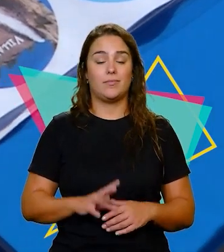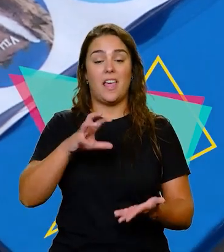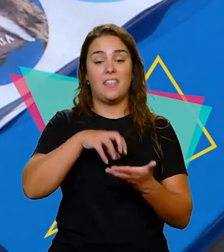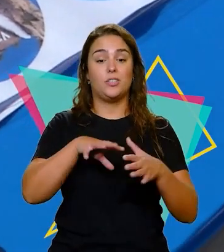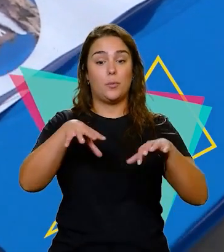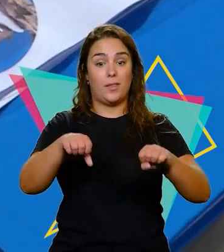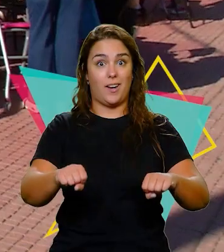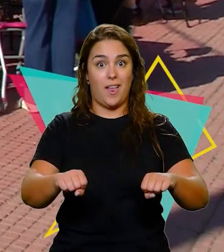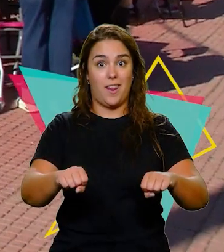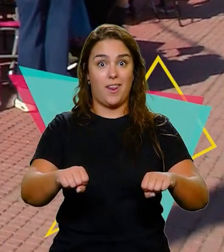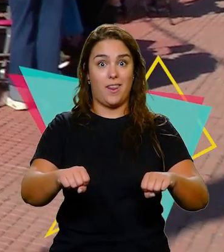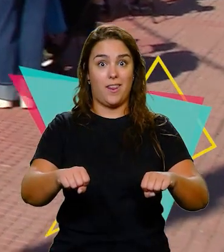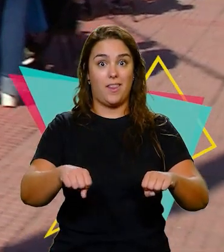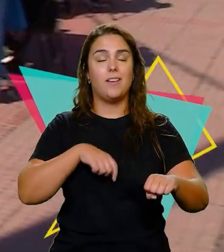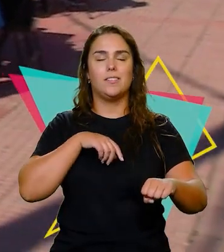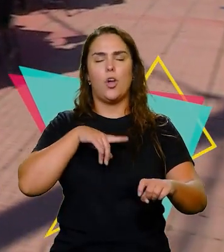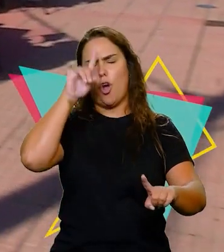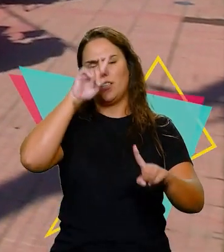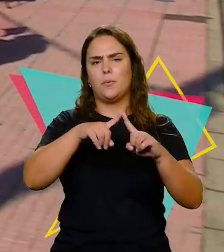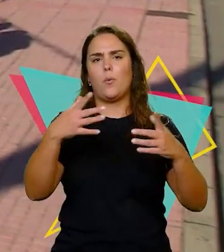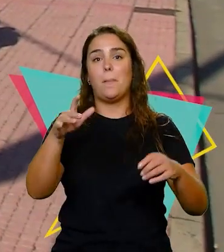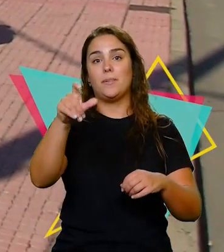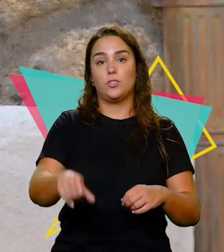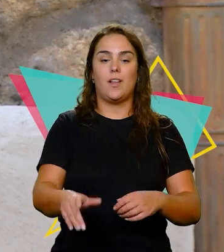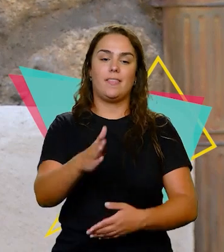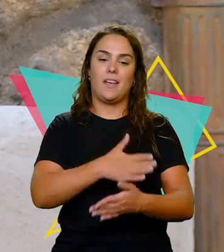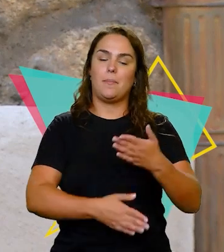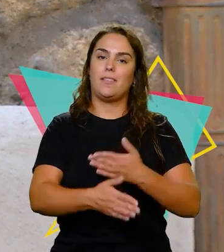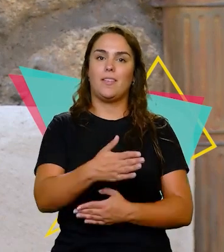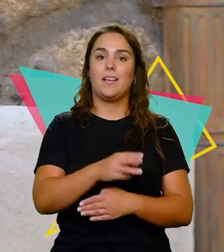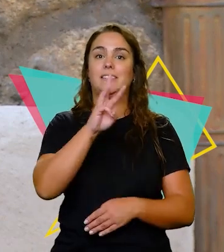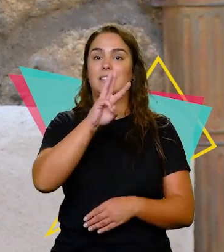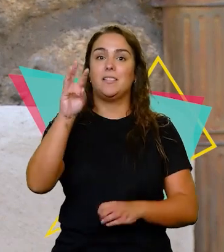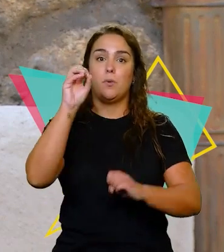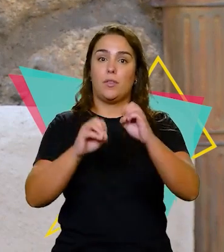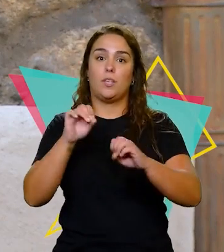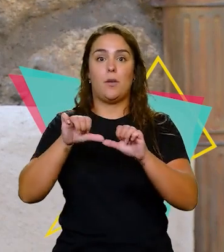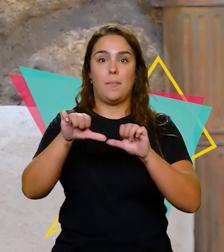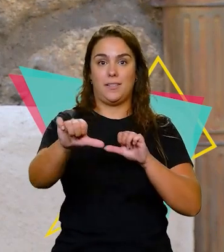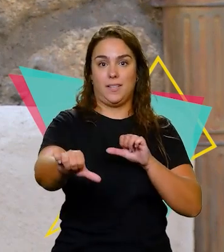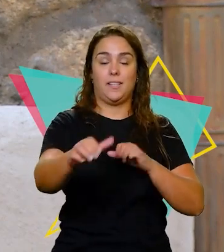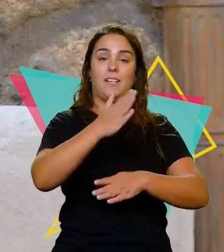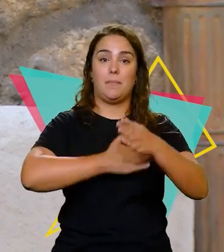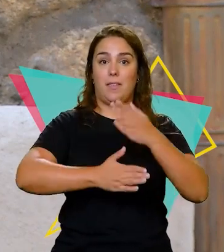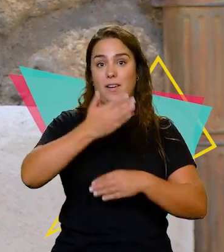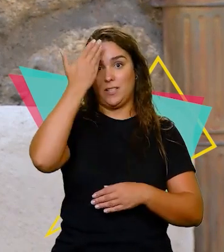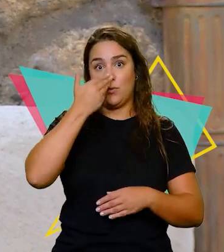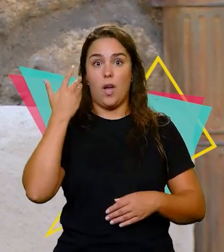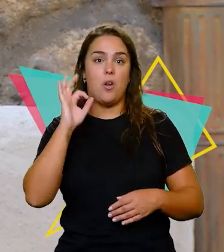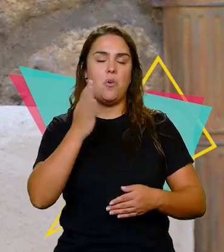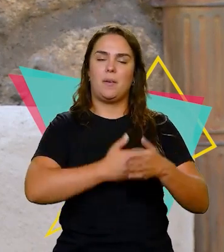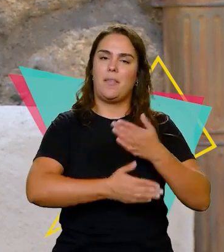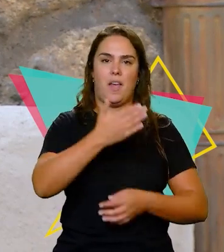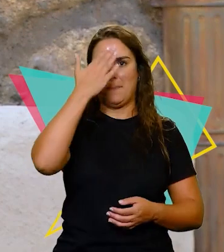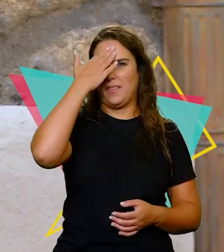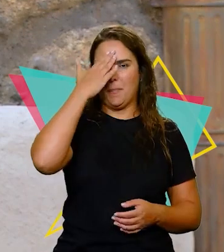El centro ocupacional está destinado a personas con un grado de discapacidad a partir del 33%, discapacidad intelectual como discapacidad